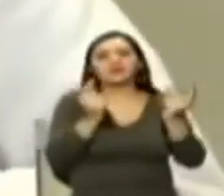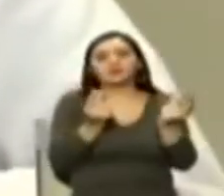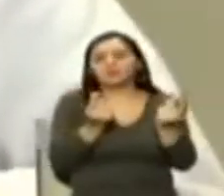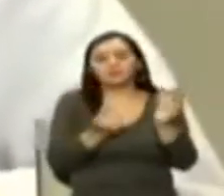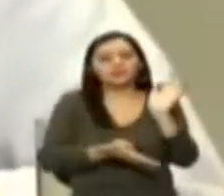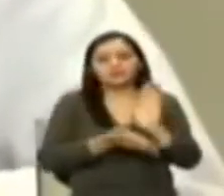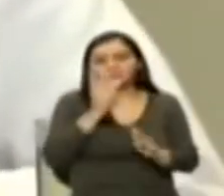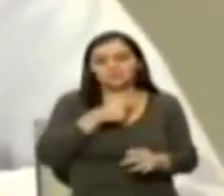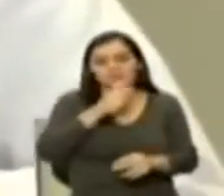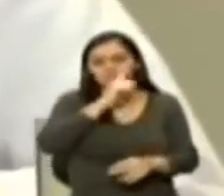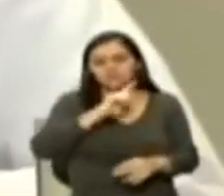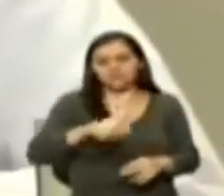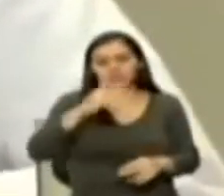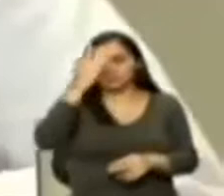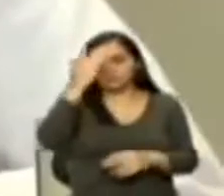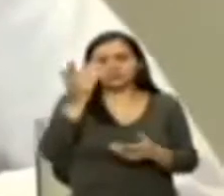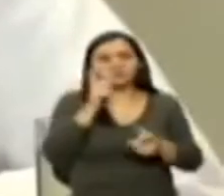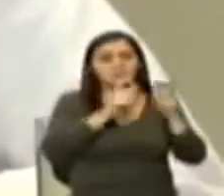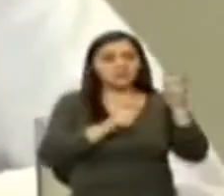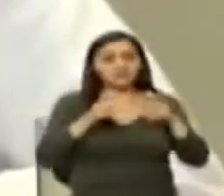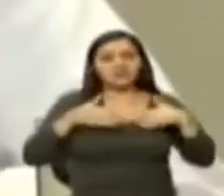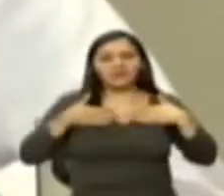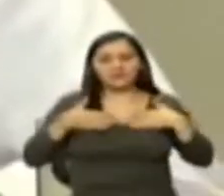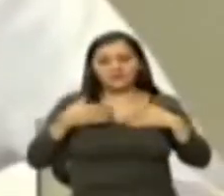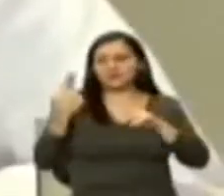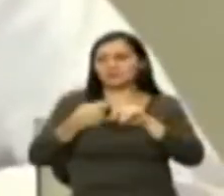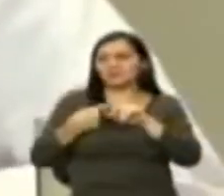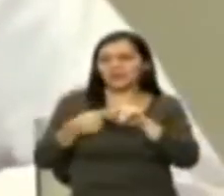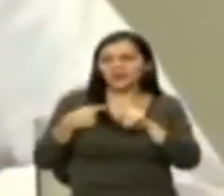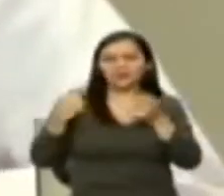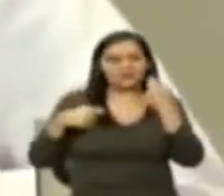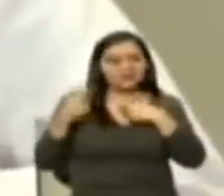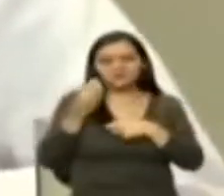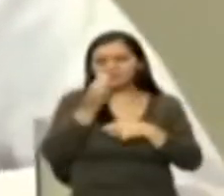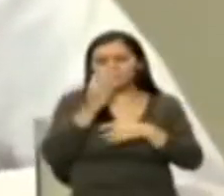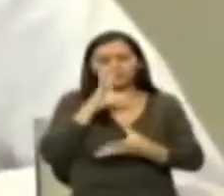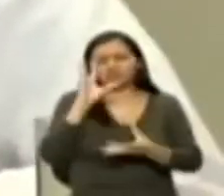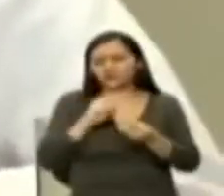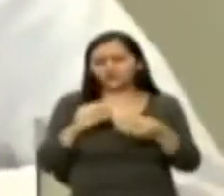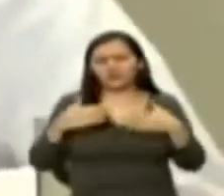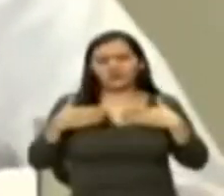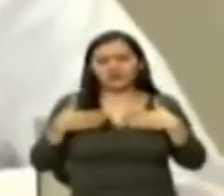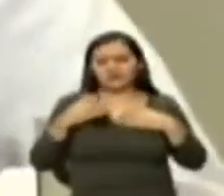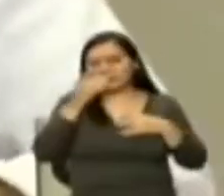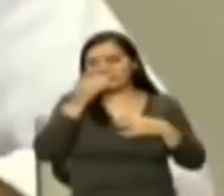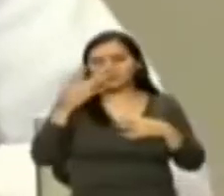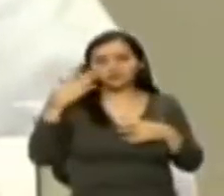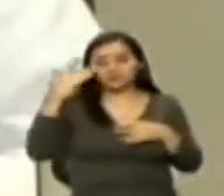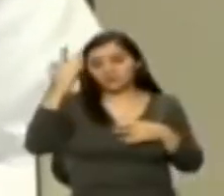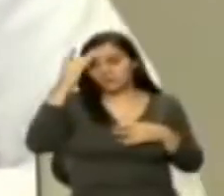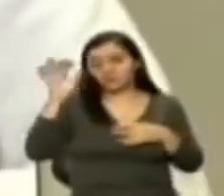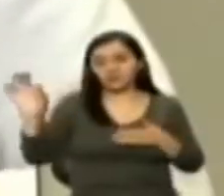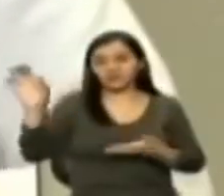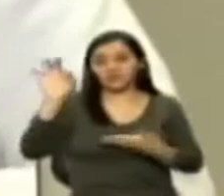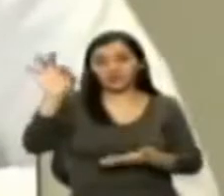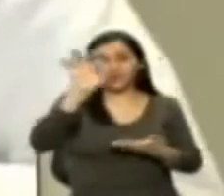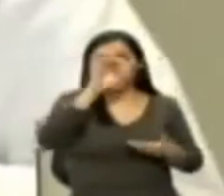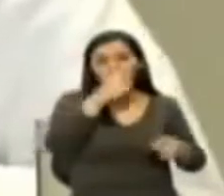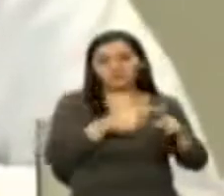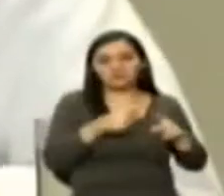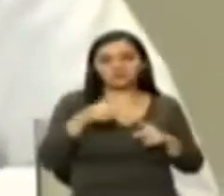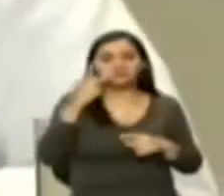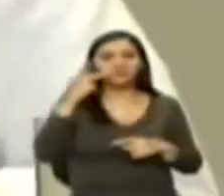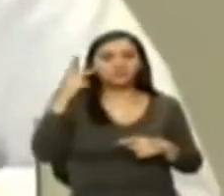alegría de los macabeos, de los compañeros de Morona, de los compañeros de la Amazonía, porque incluso había delegaciones del